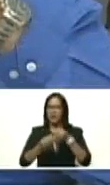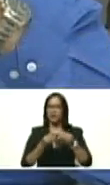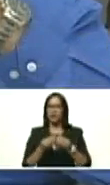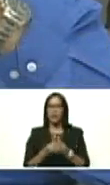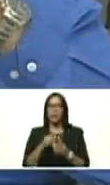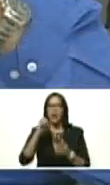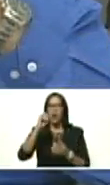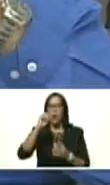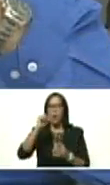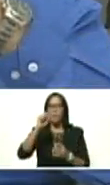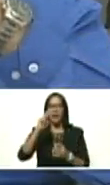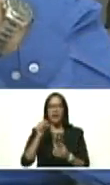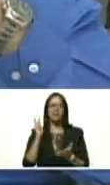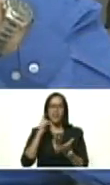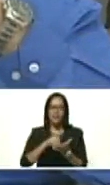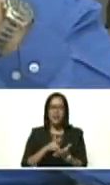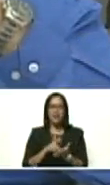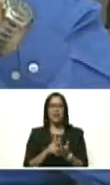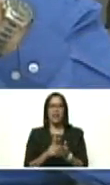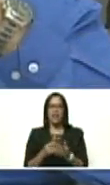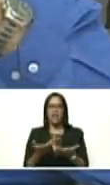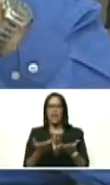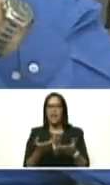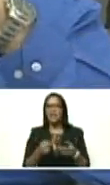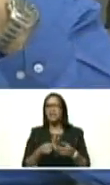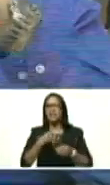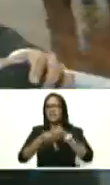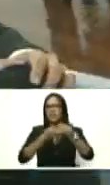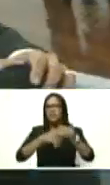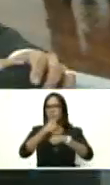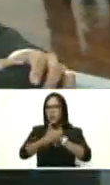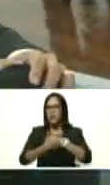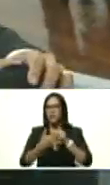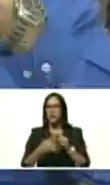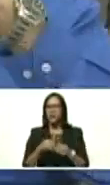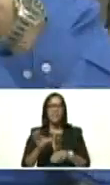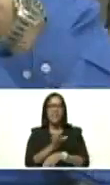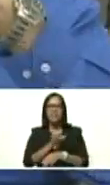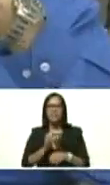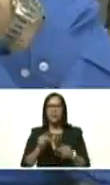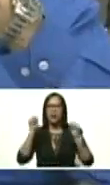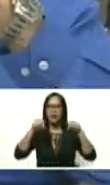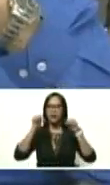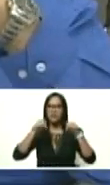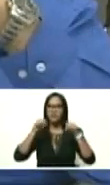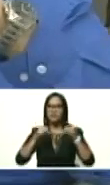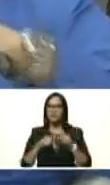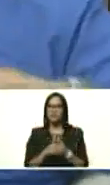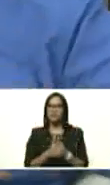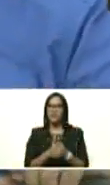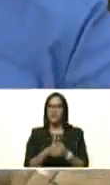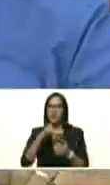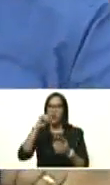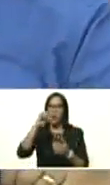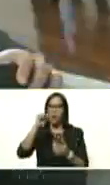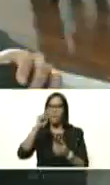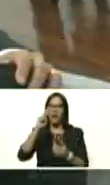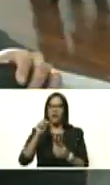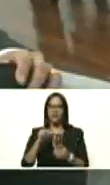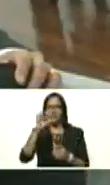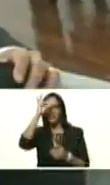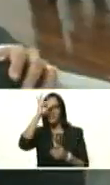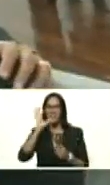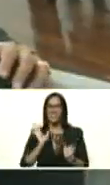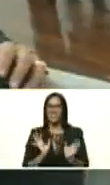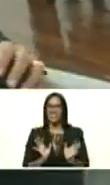Omar ya tiene en sus manos ese proyecto y creo que vamos con todo. ¿Y qué canción me pueden cantar aquí todos juntos, Omar? Bueno, yo no sé, yo...